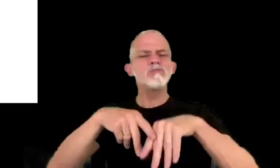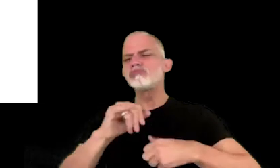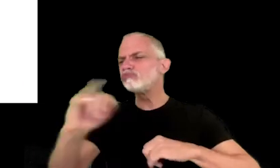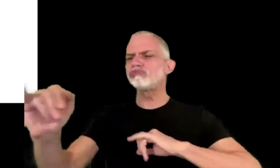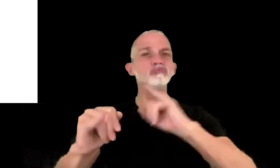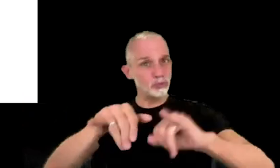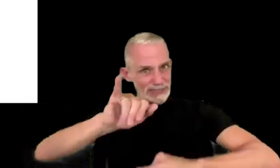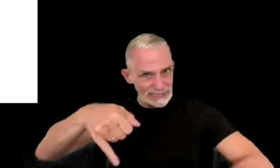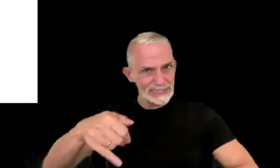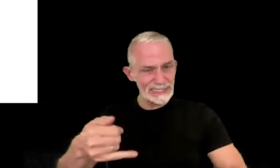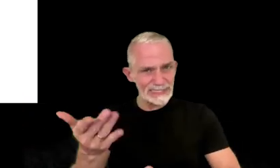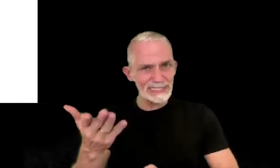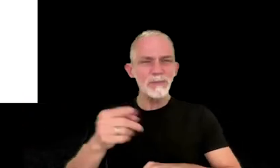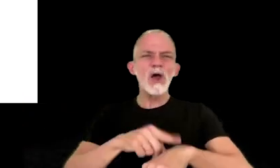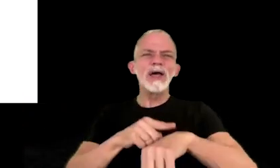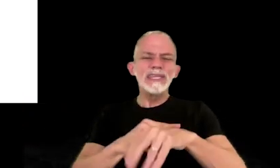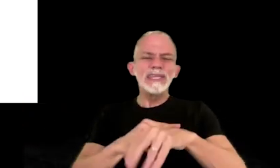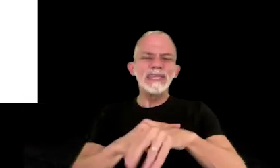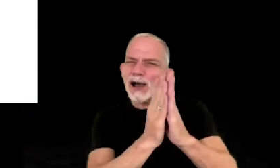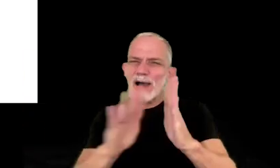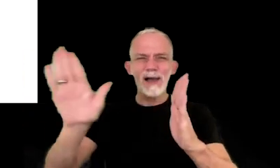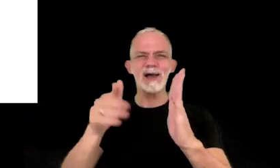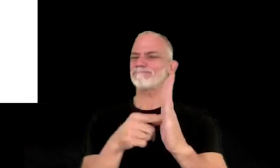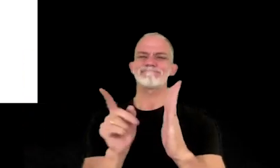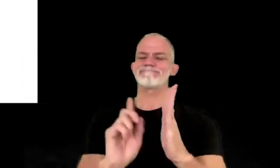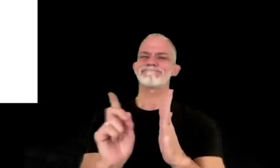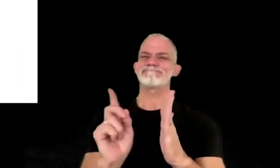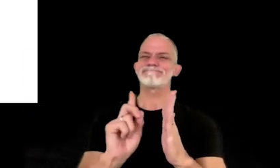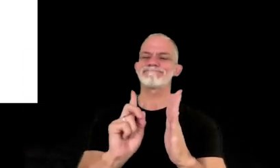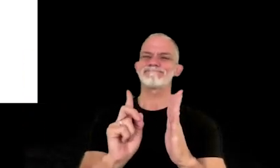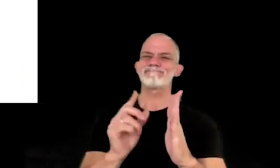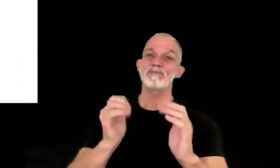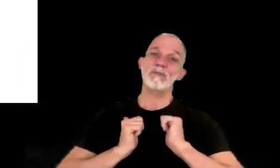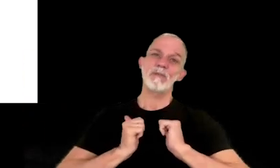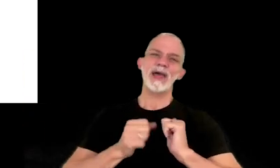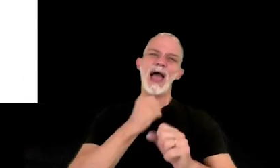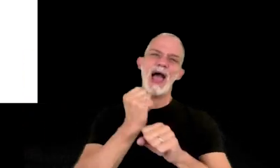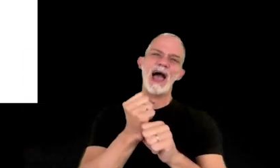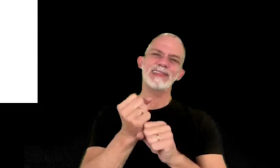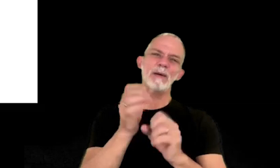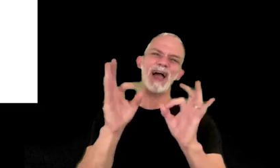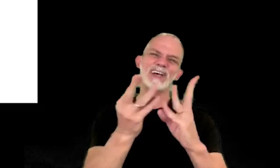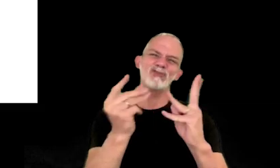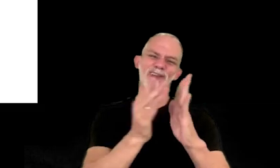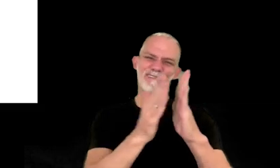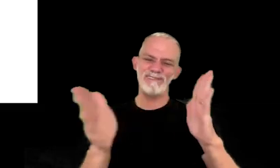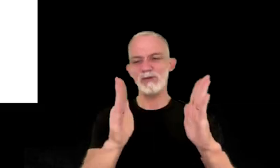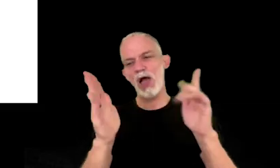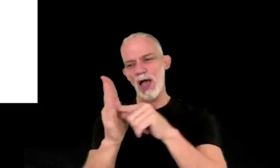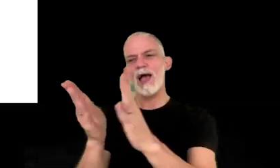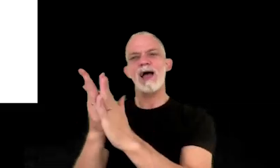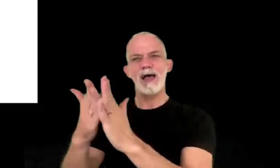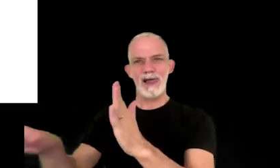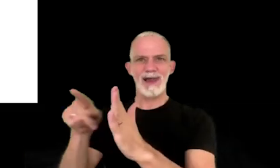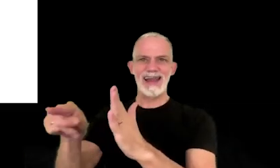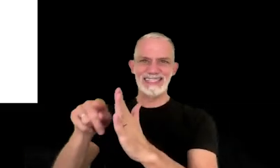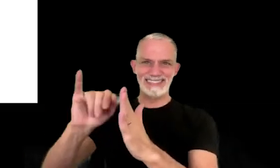Sí, lo que no pueden es comenzar el cómputo de los plazos para determinar el